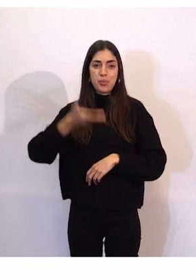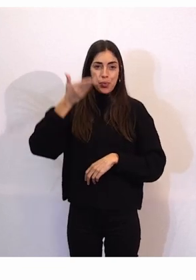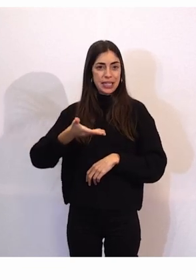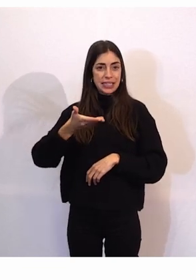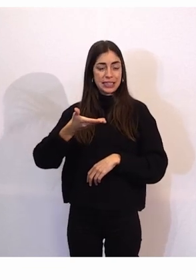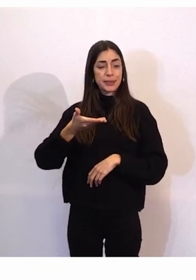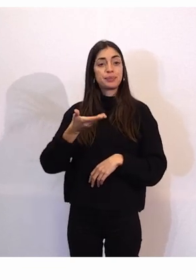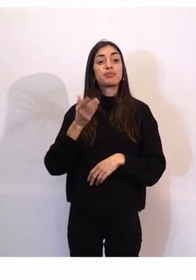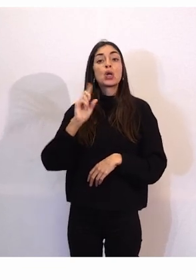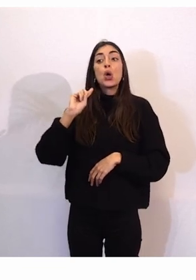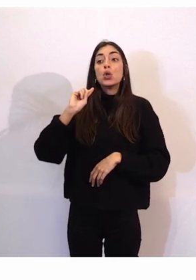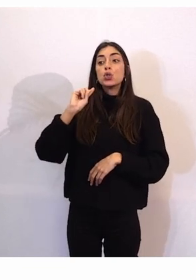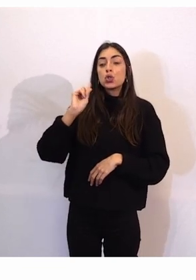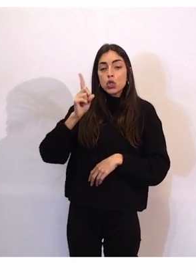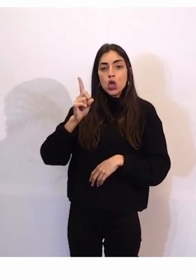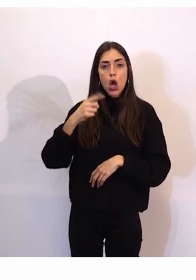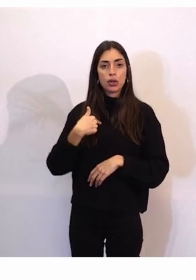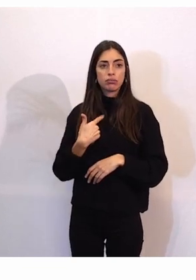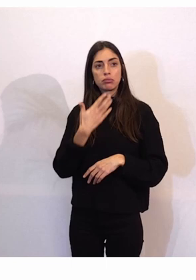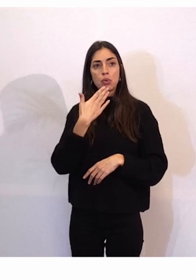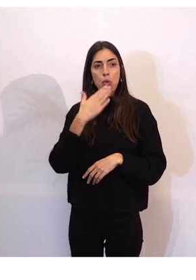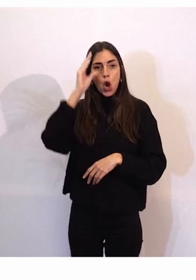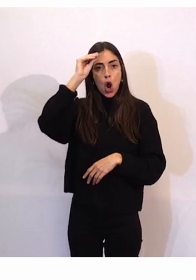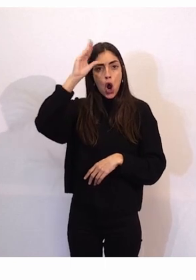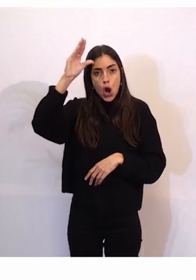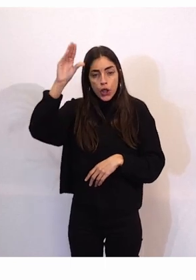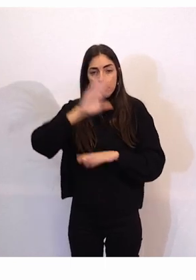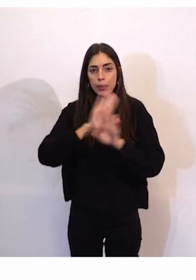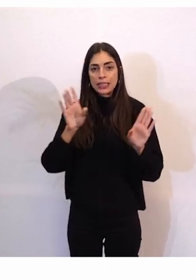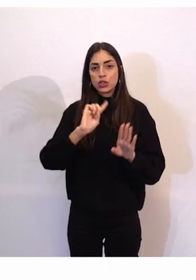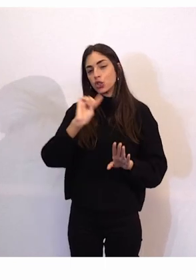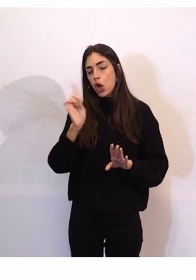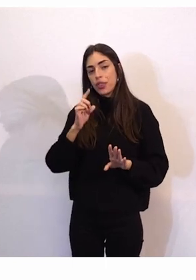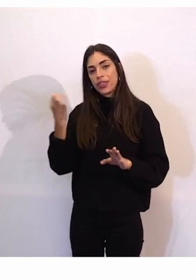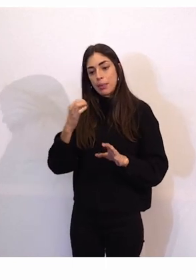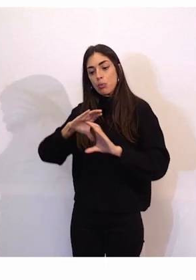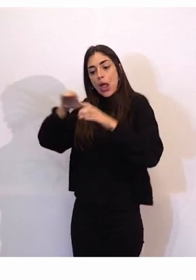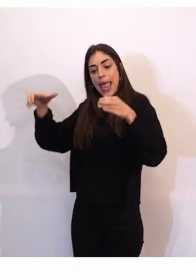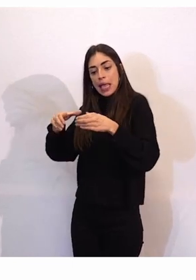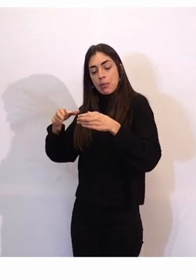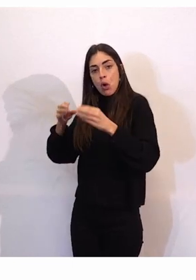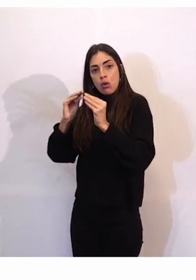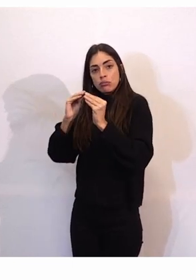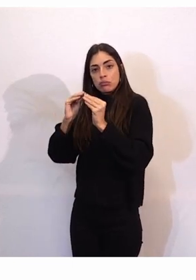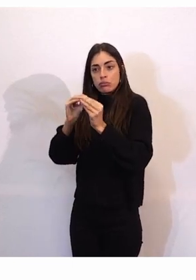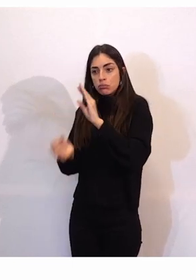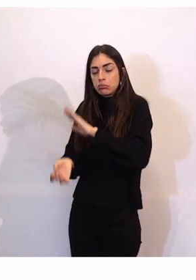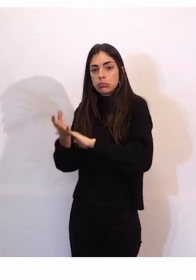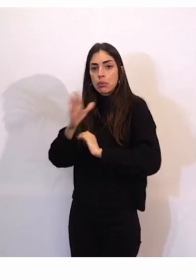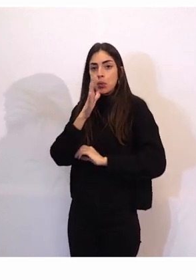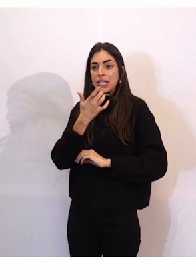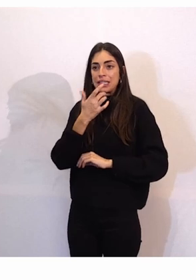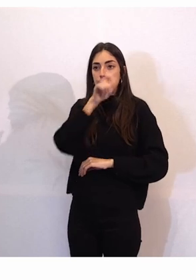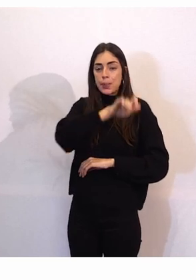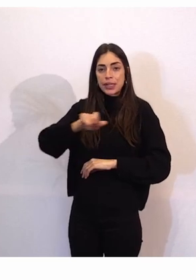Y no solo tener el conocimiento, por eso hay que crear un equipo, ¿no? Aunque haya una persona que sea la que sea intérprete